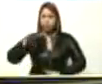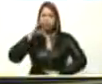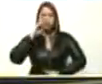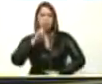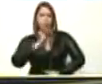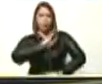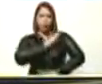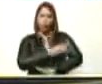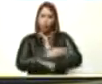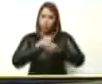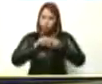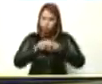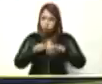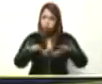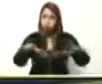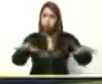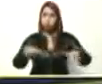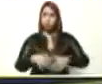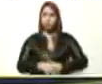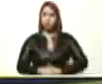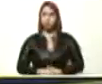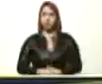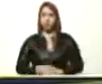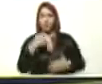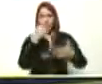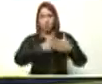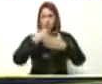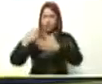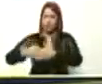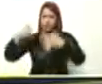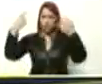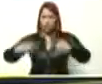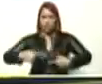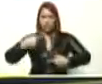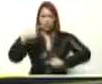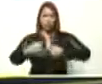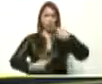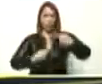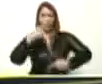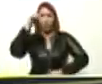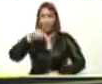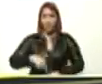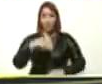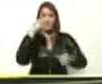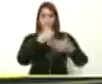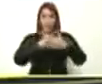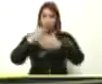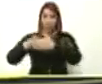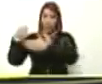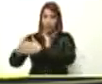fuerza, desplegada, en batallas, todo tipo, pero sobre todo, en batallas electorales,